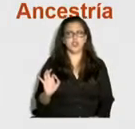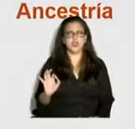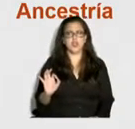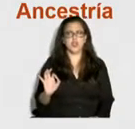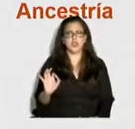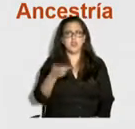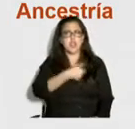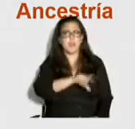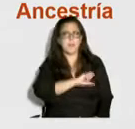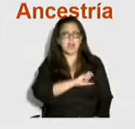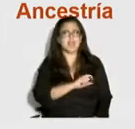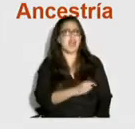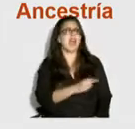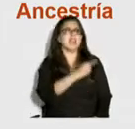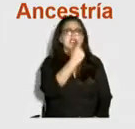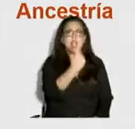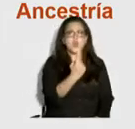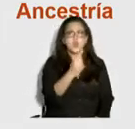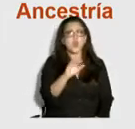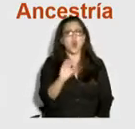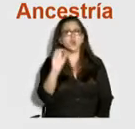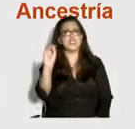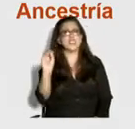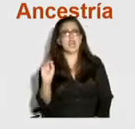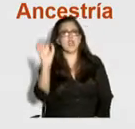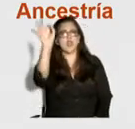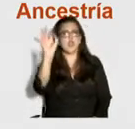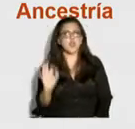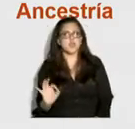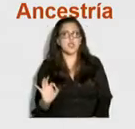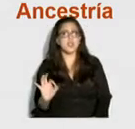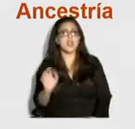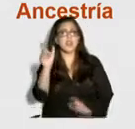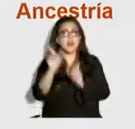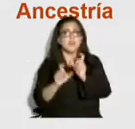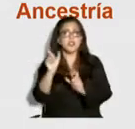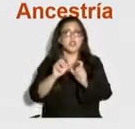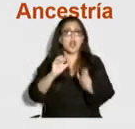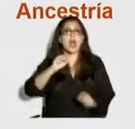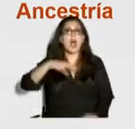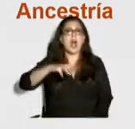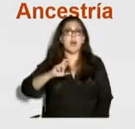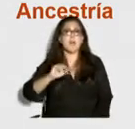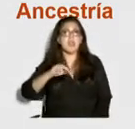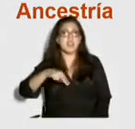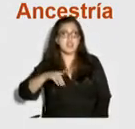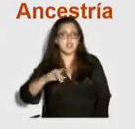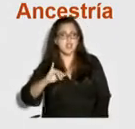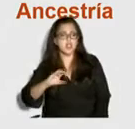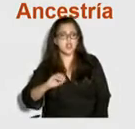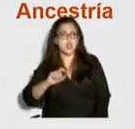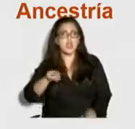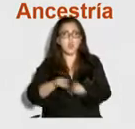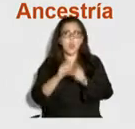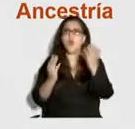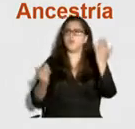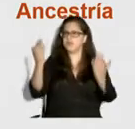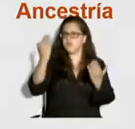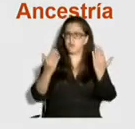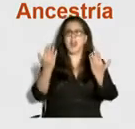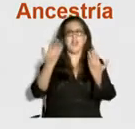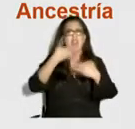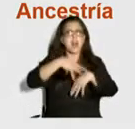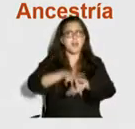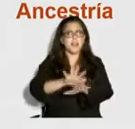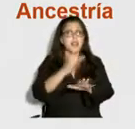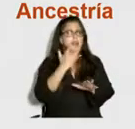amerindios, podemos calcular una distancia y estimar un porcentaje de cada una de estas mezclas, porque el 23% está más